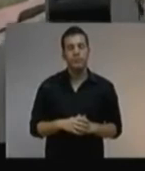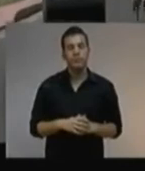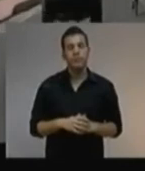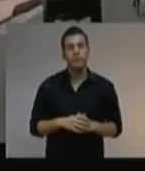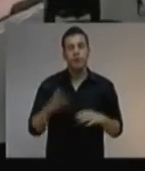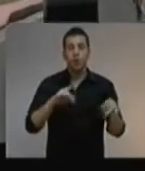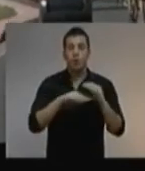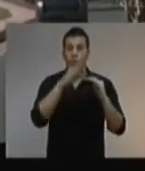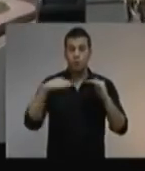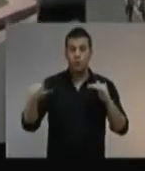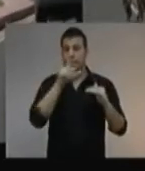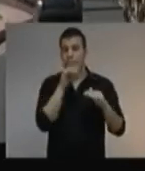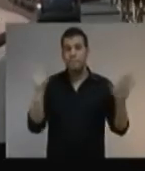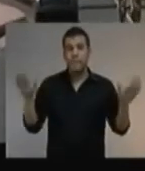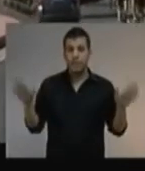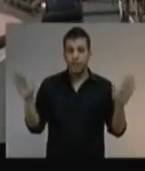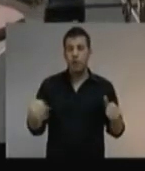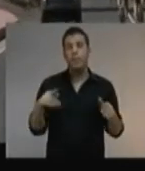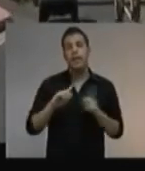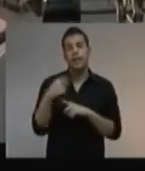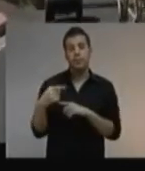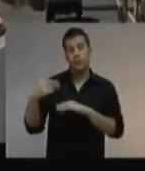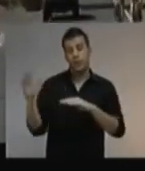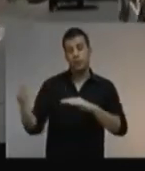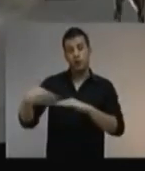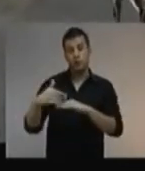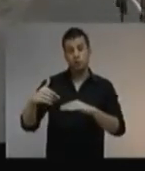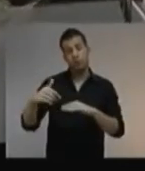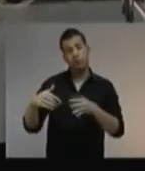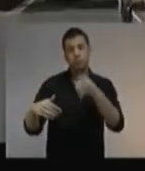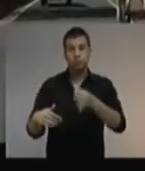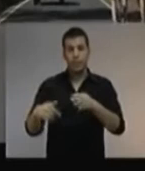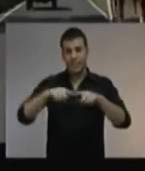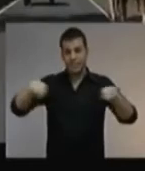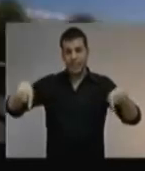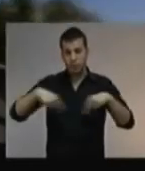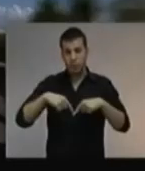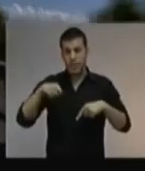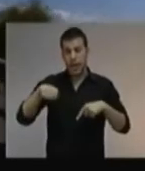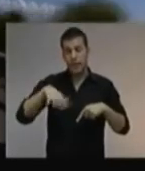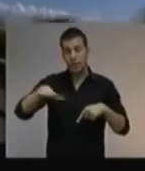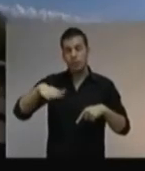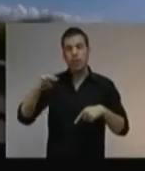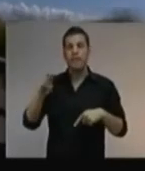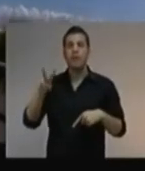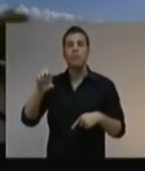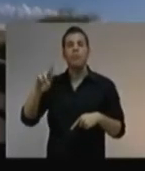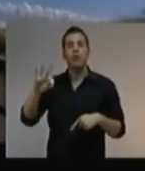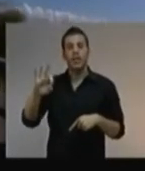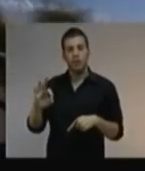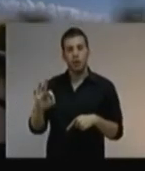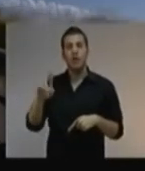Desde las dunas de Maspalomas y sin abandonar la línea del litoral, nos desplazamos hasta el municipio de Puerto Rico.